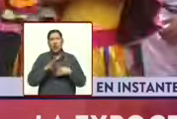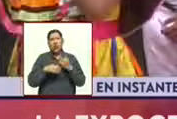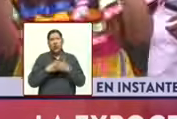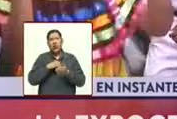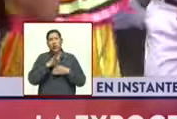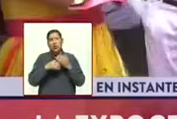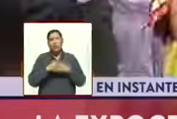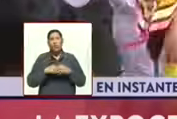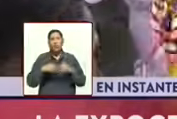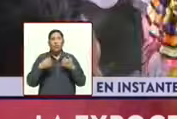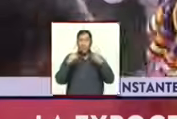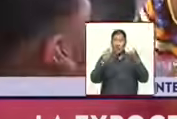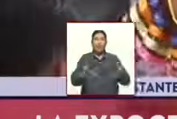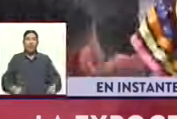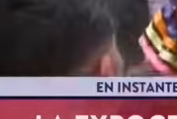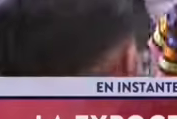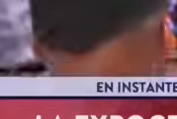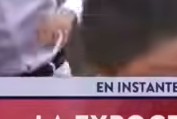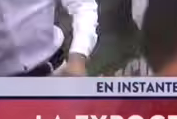detalles se lo contamos en breve.